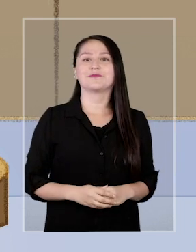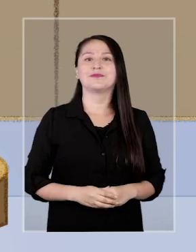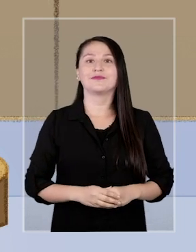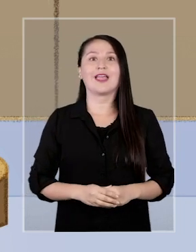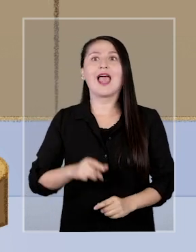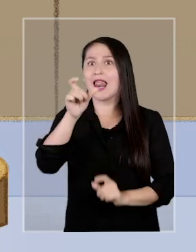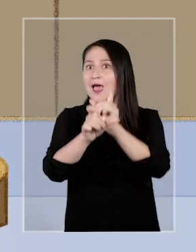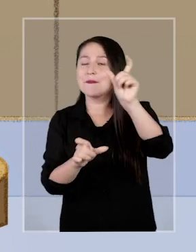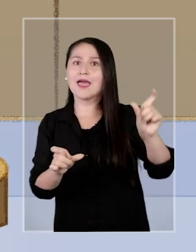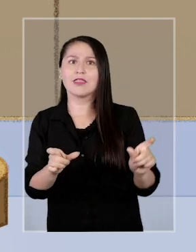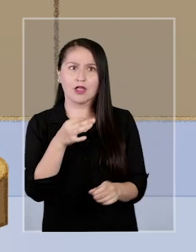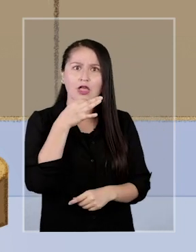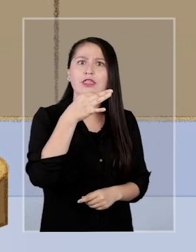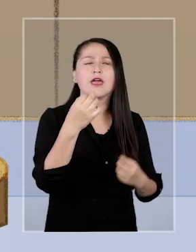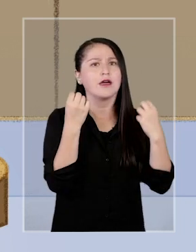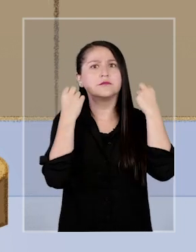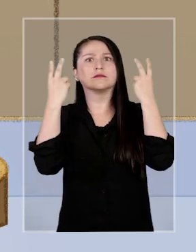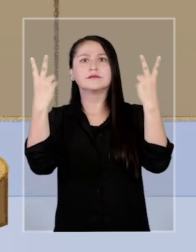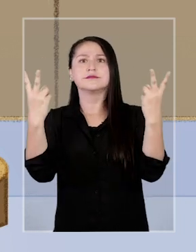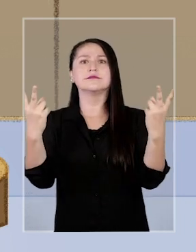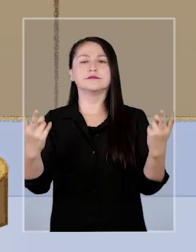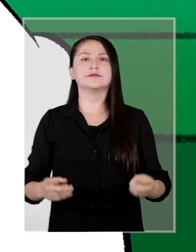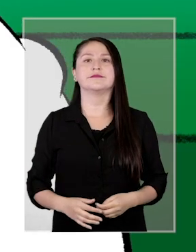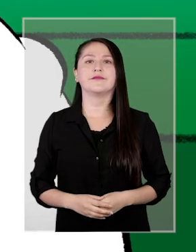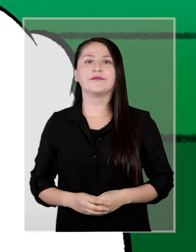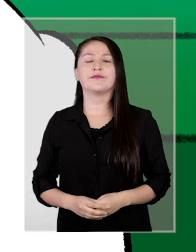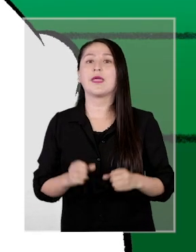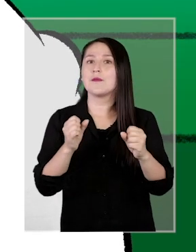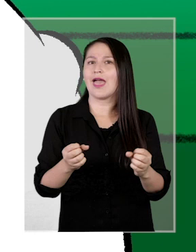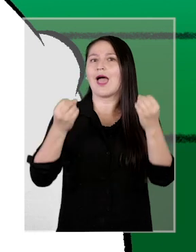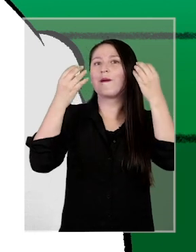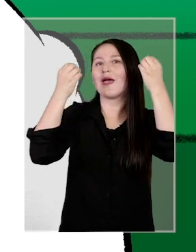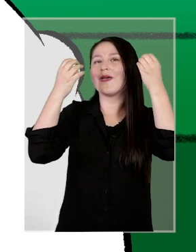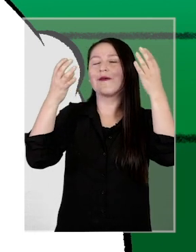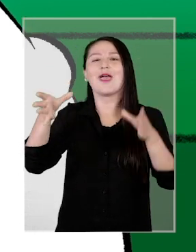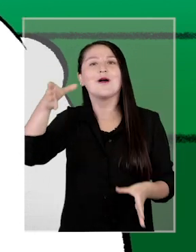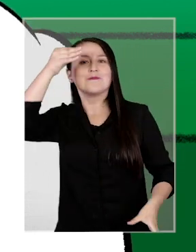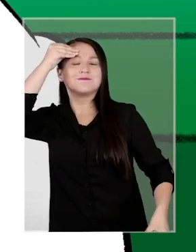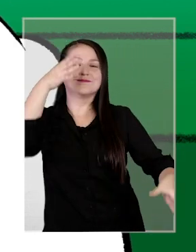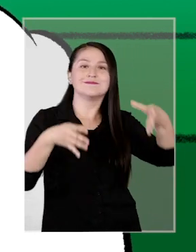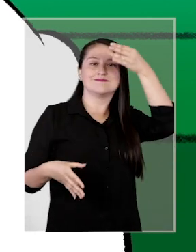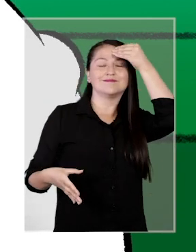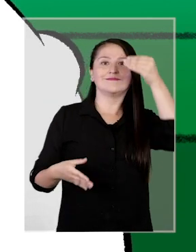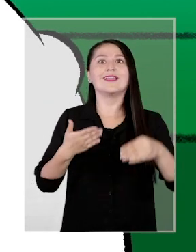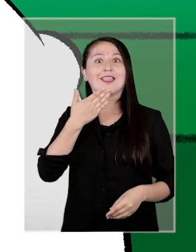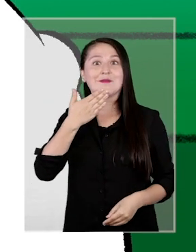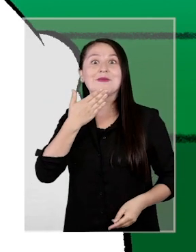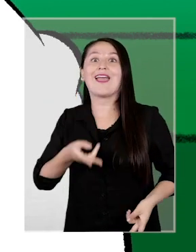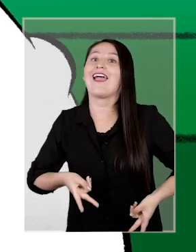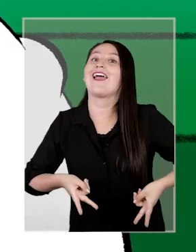Estos derechos, que lo diga toda la gente. Poder aprender y educar la mente